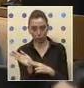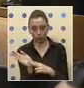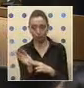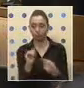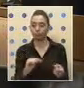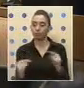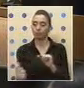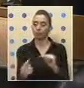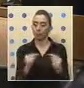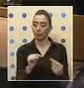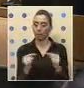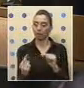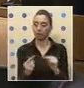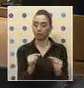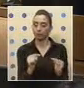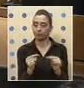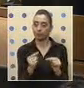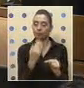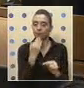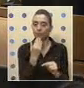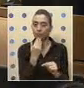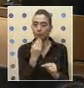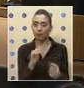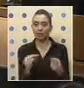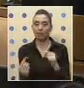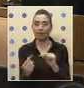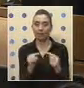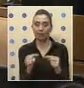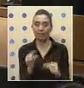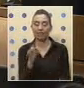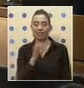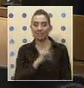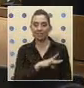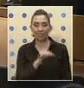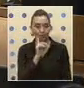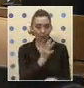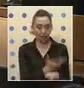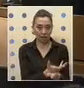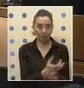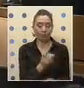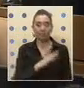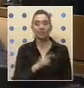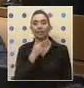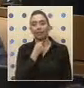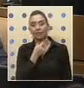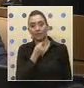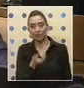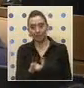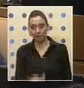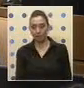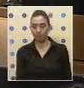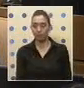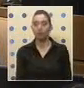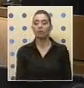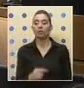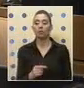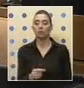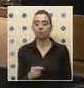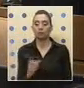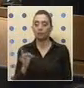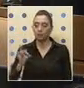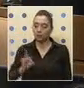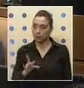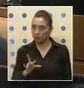debate también es el debate del Chile que tenemos y del Chile que queremos. Y es cierto que Chile